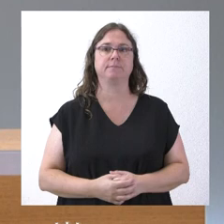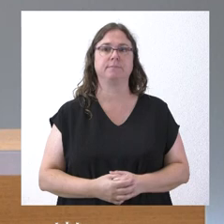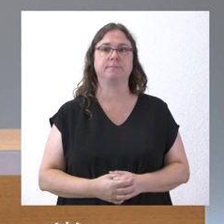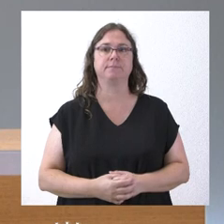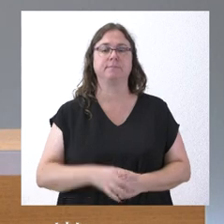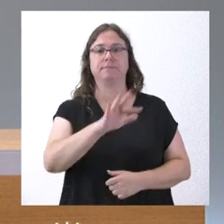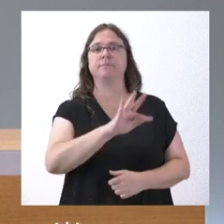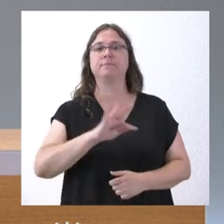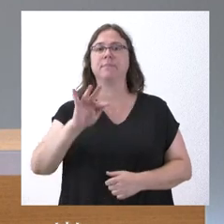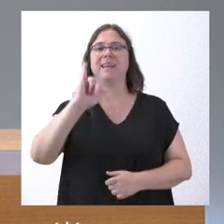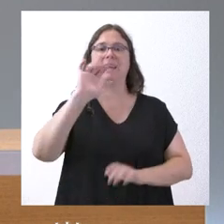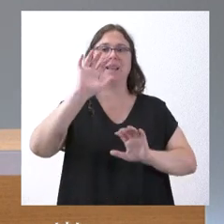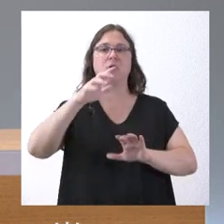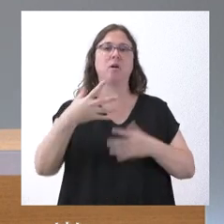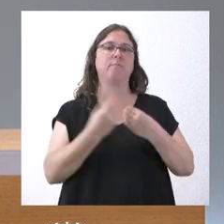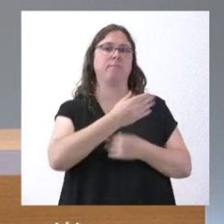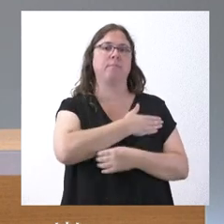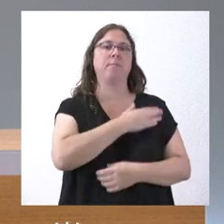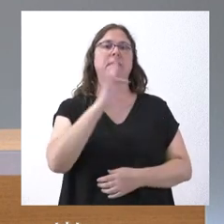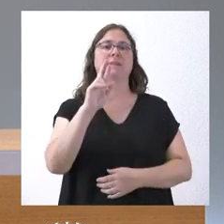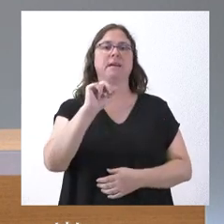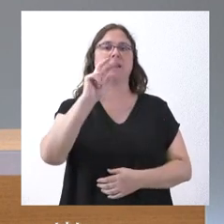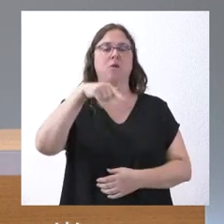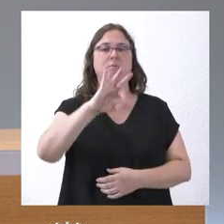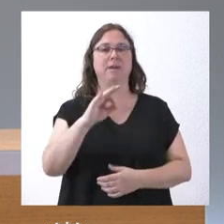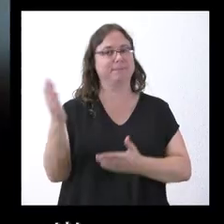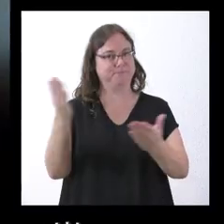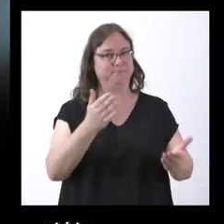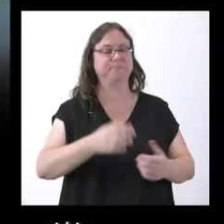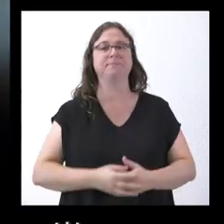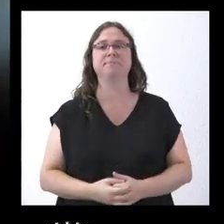Por parte de Ileón nos acompaña hoy Sara Lombas. Adelante.